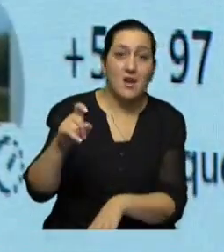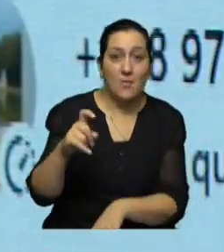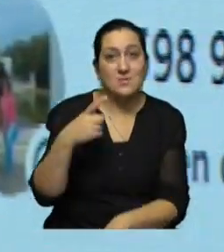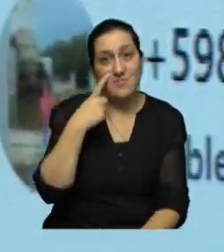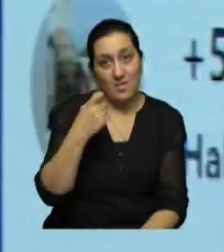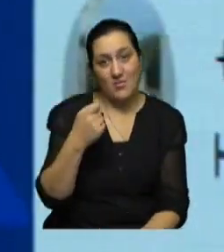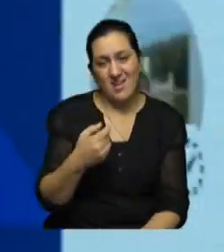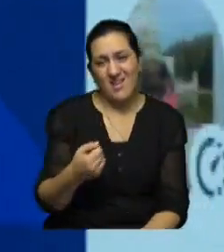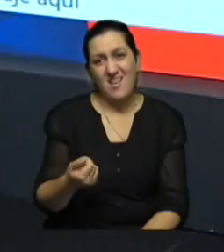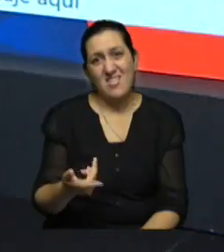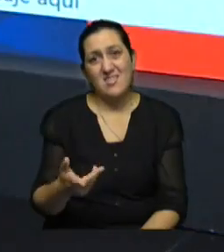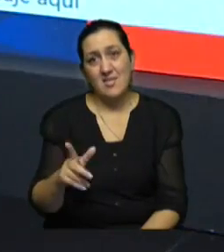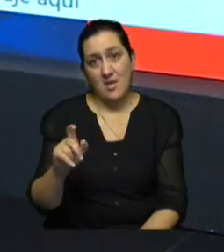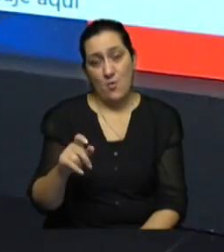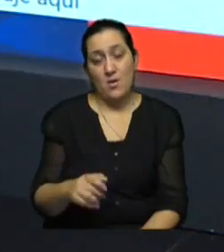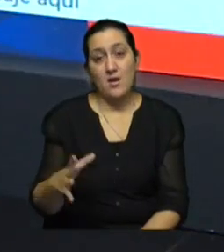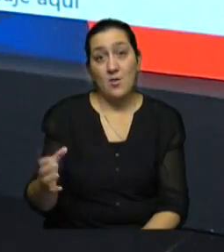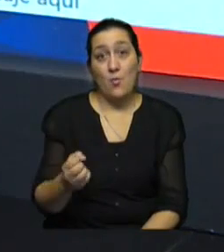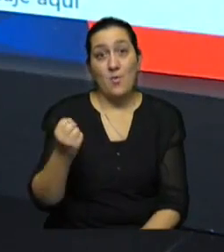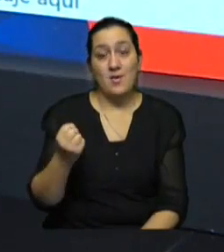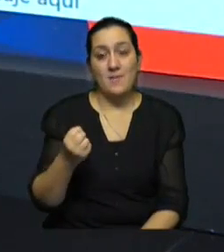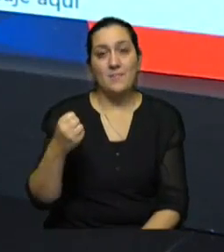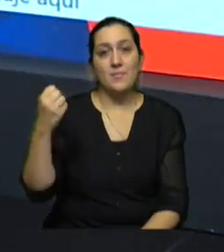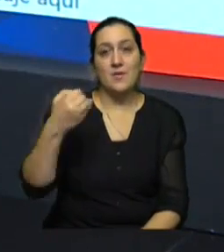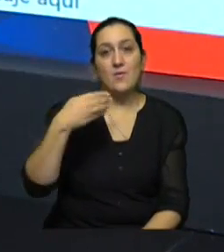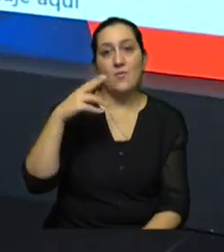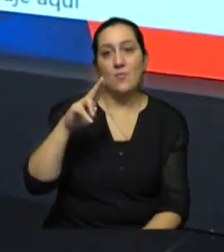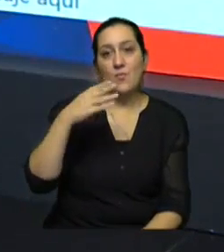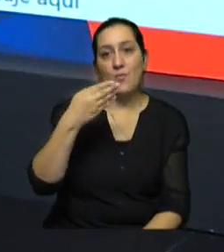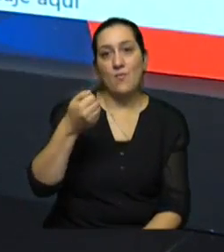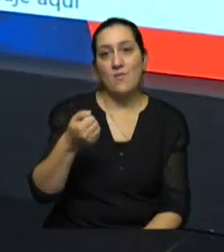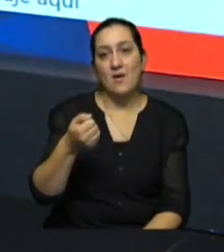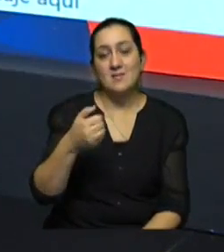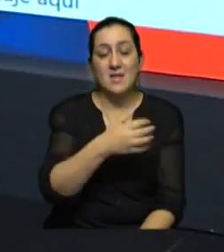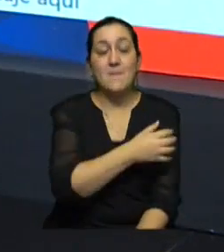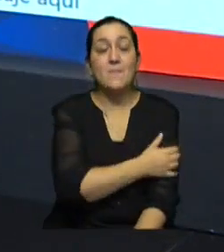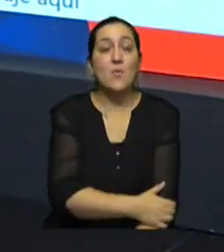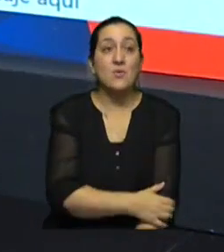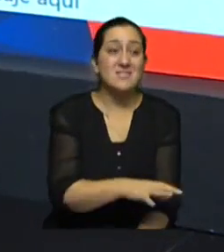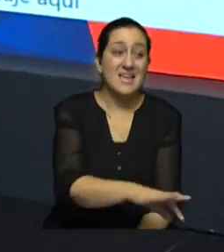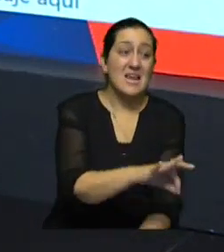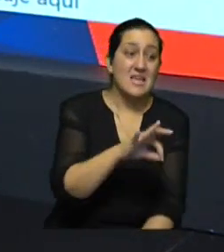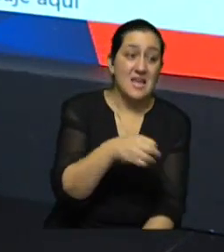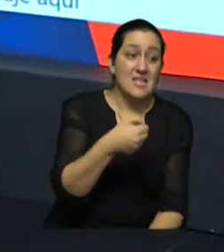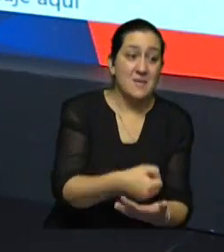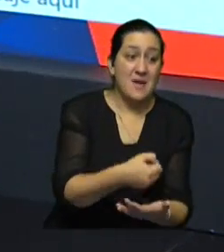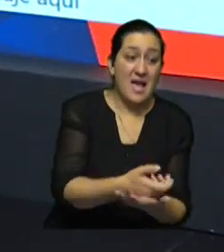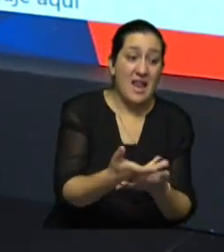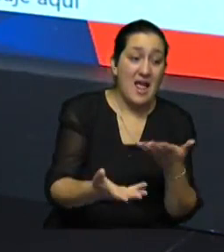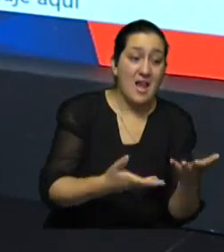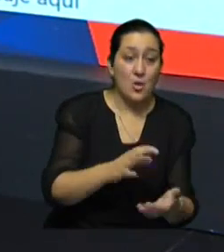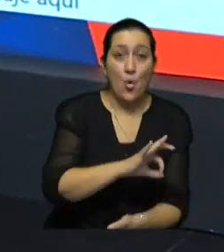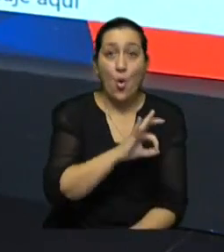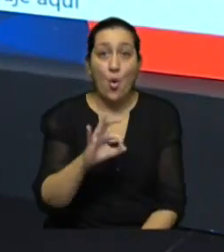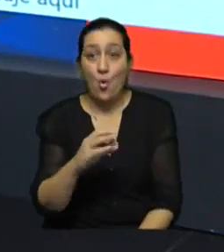ver la cantidad de agua que recuperan. ¡Buba! Ser pobre es tener que elegir entre pagar algo o comer.